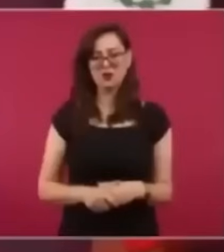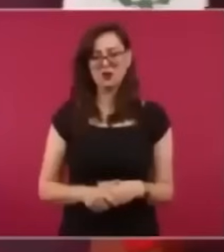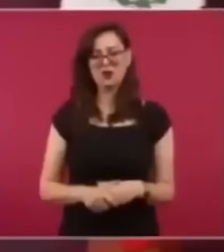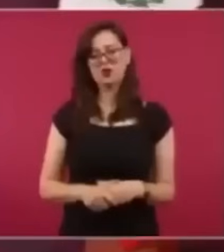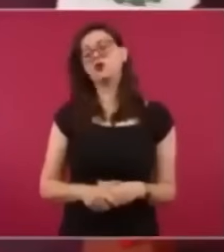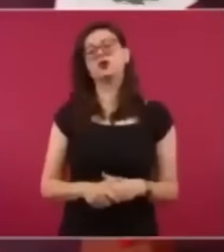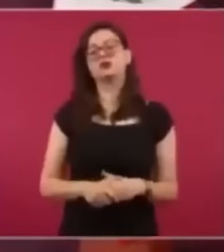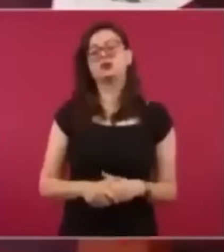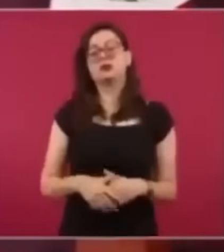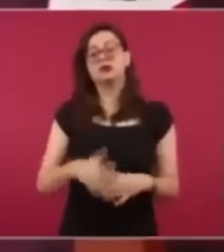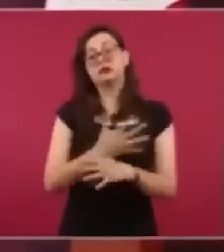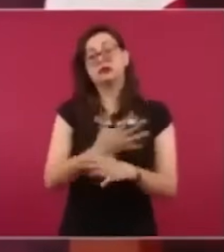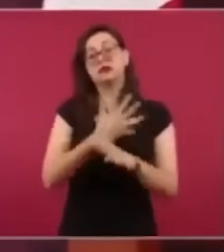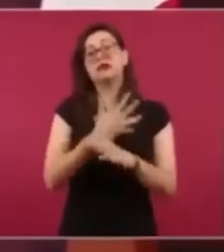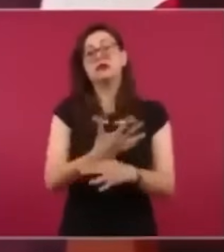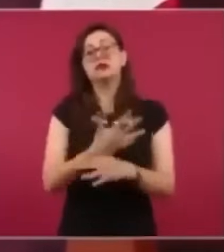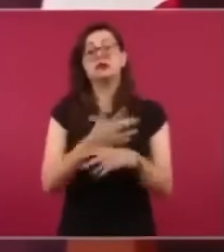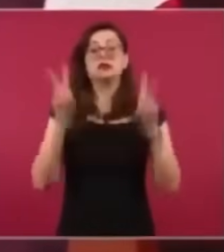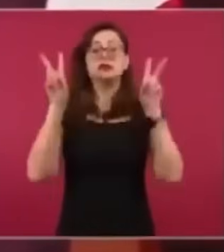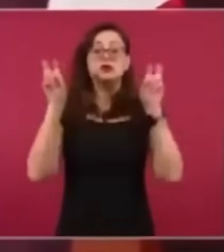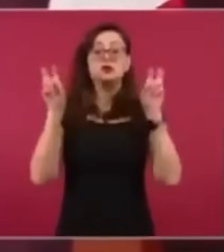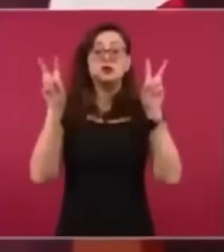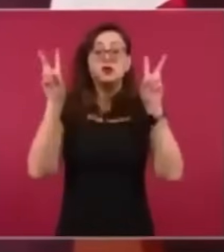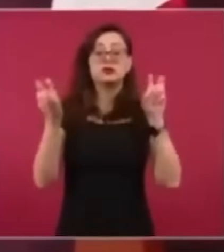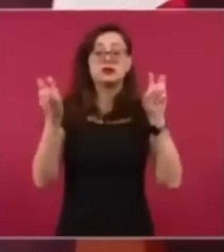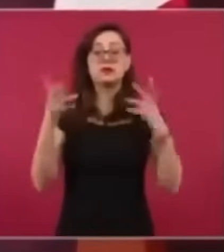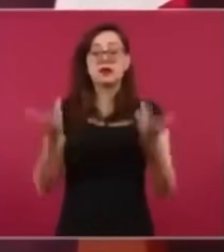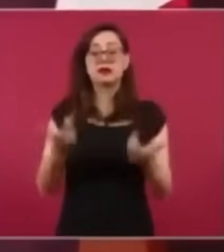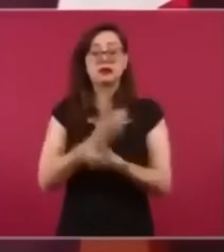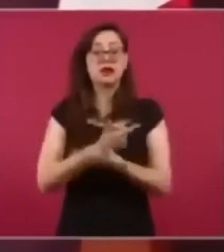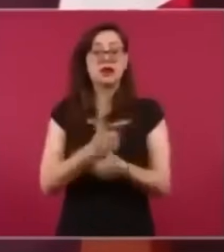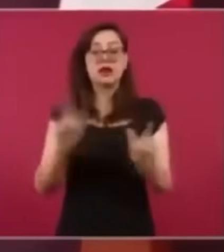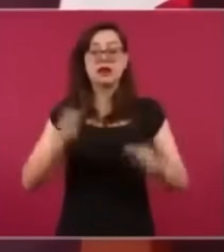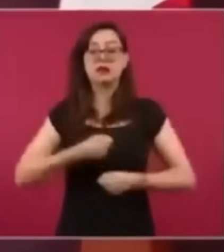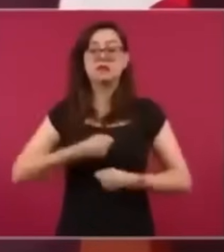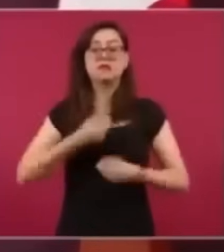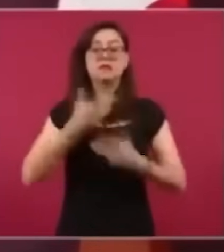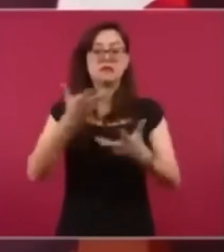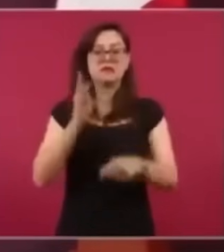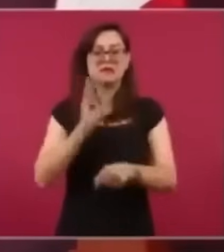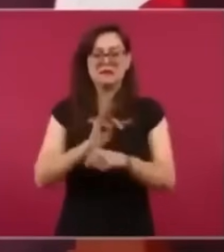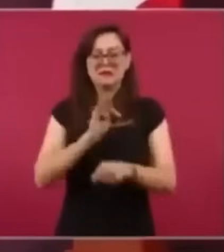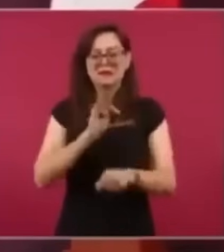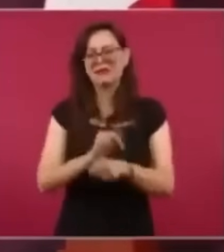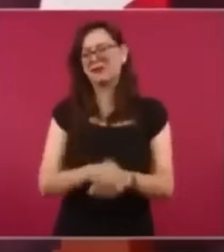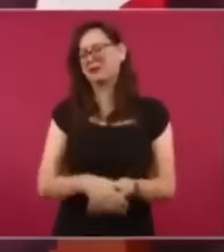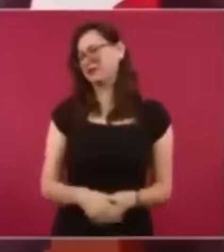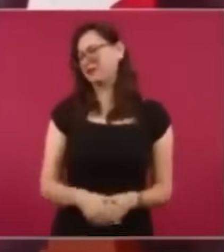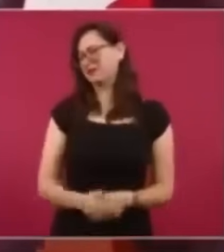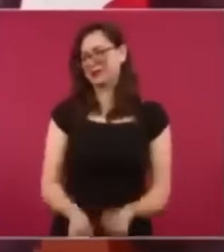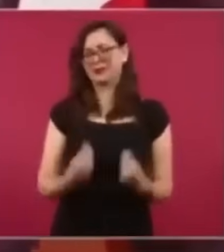son defensores de la libertad de expresión. No,